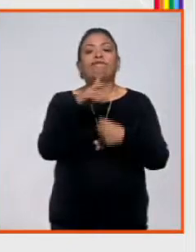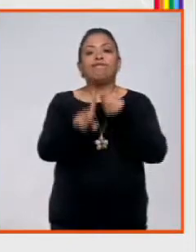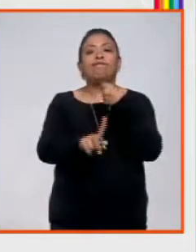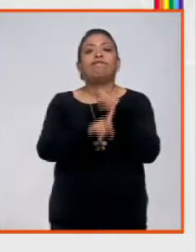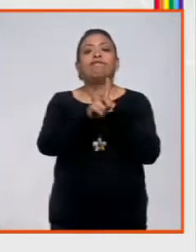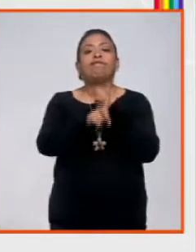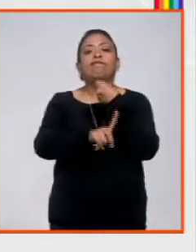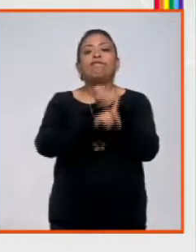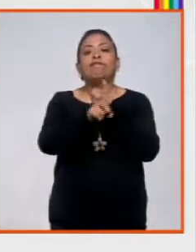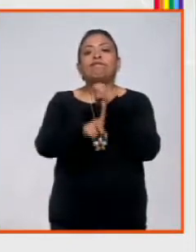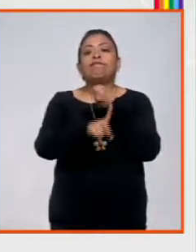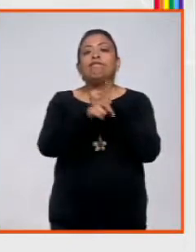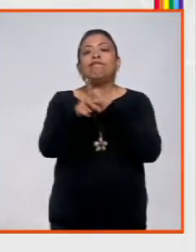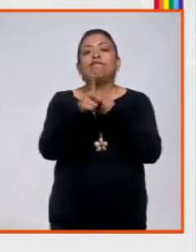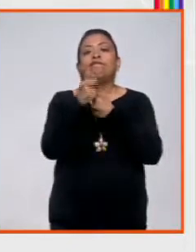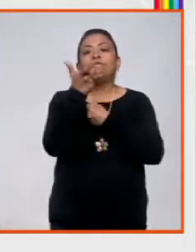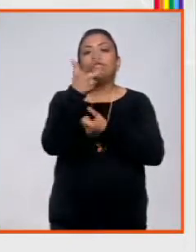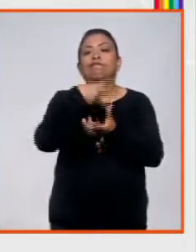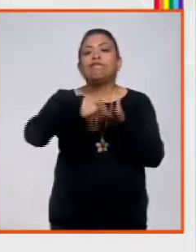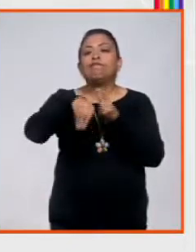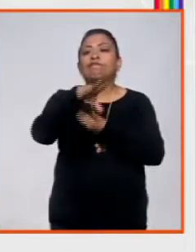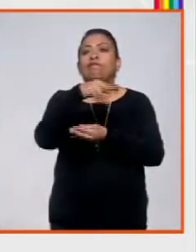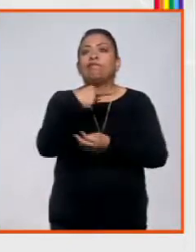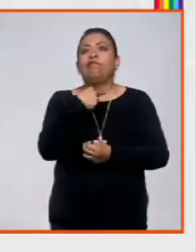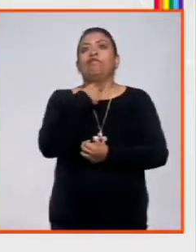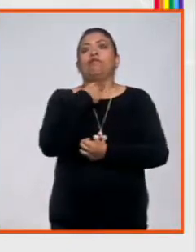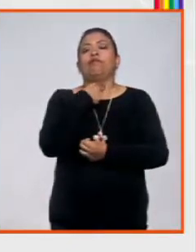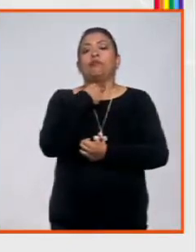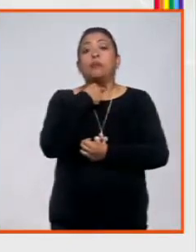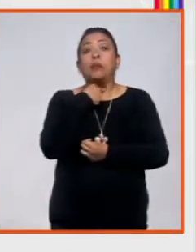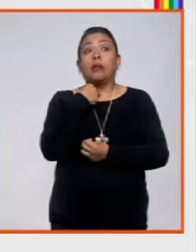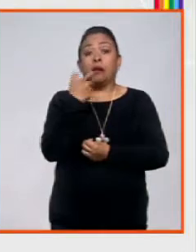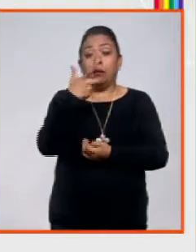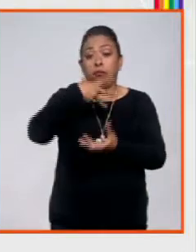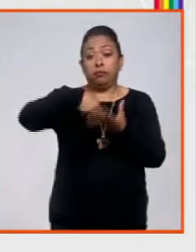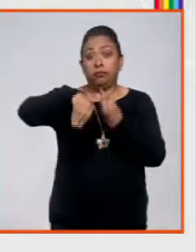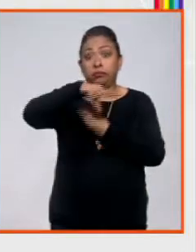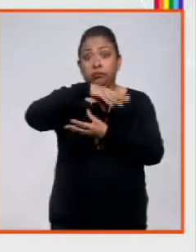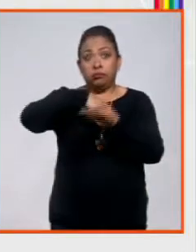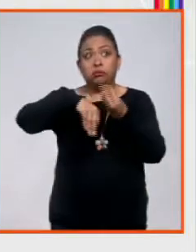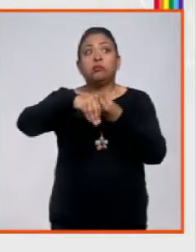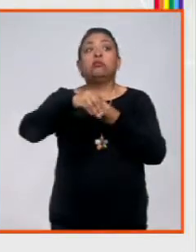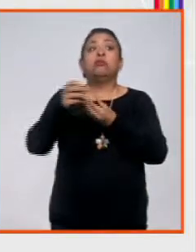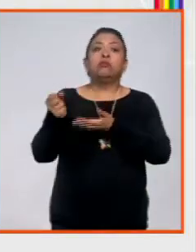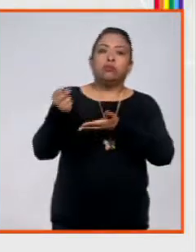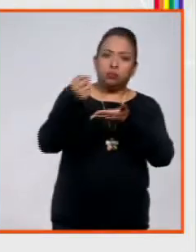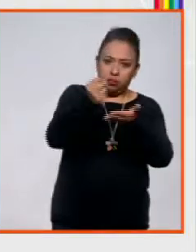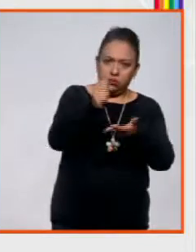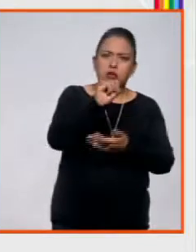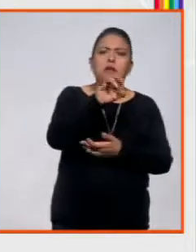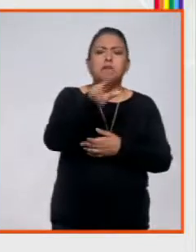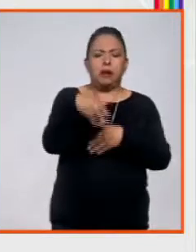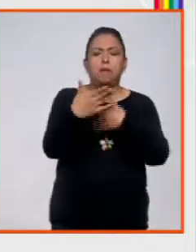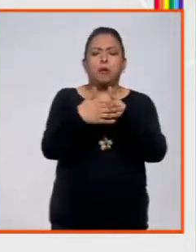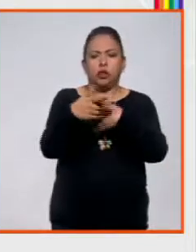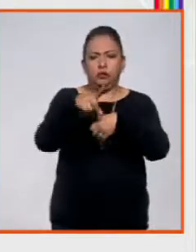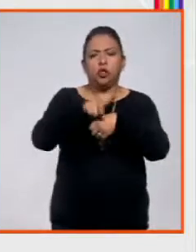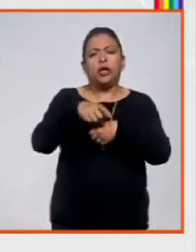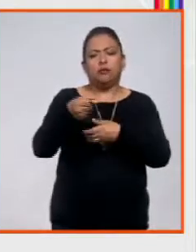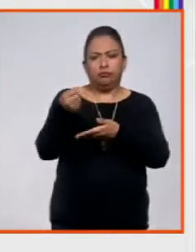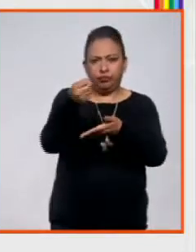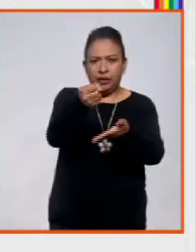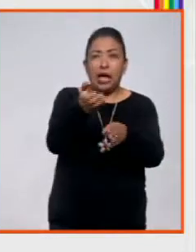de recursos y estos recursos se van a entregar al email en estos días